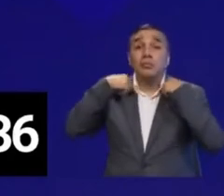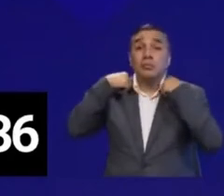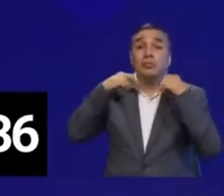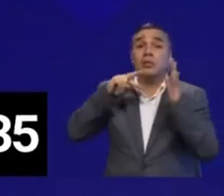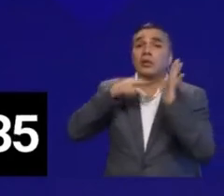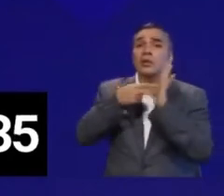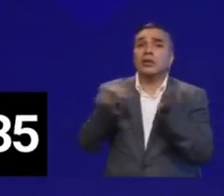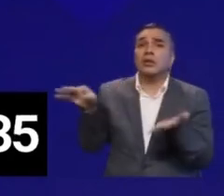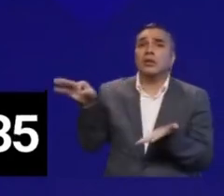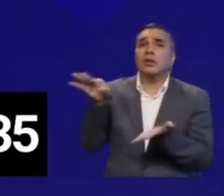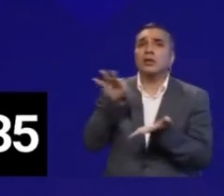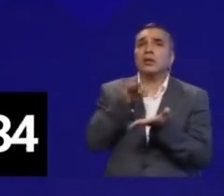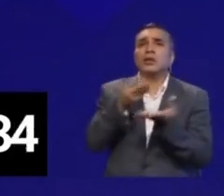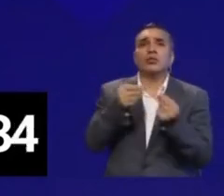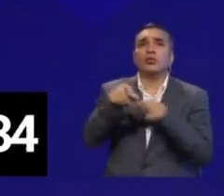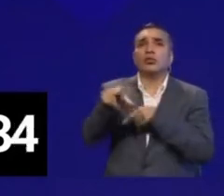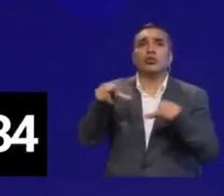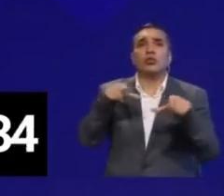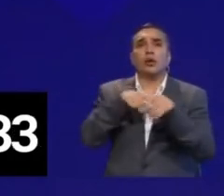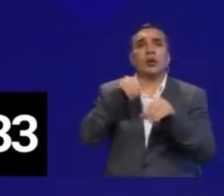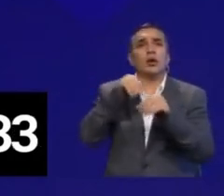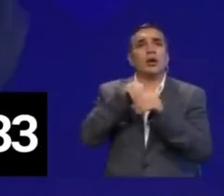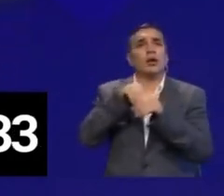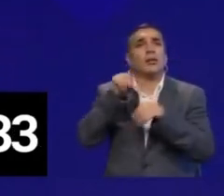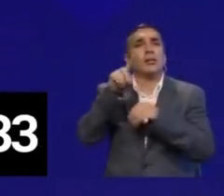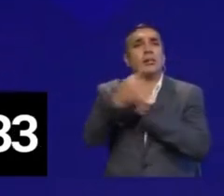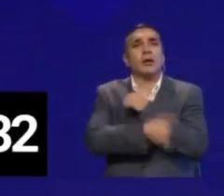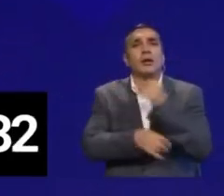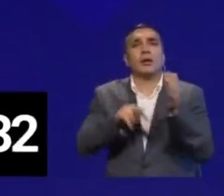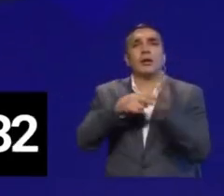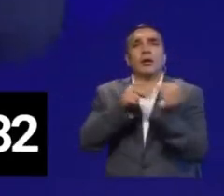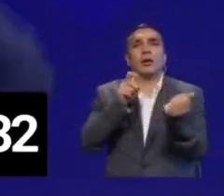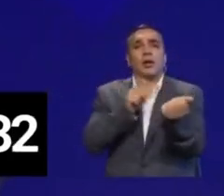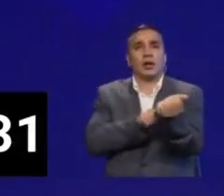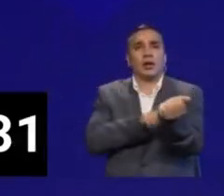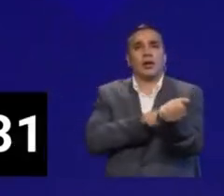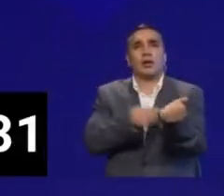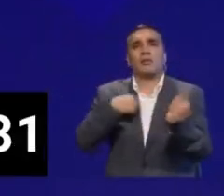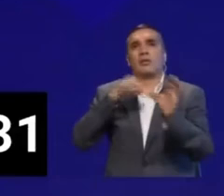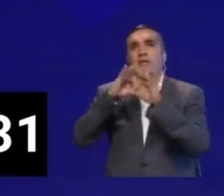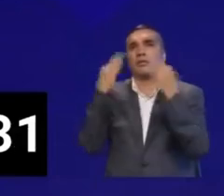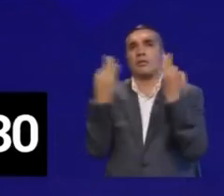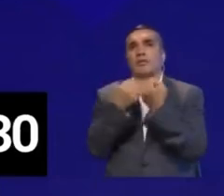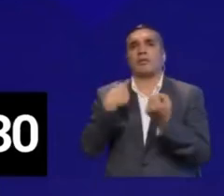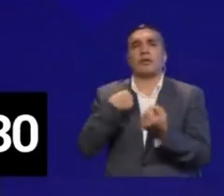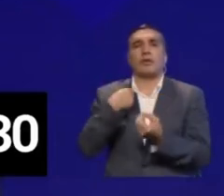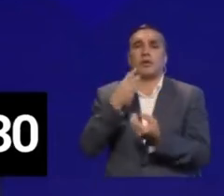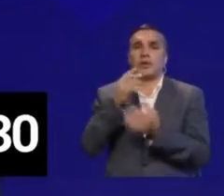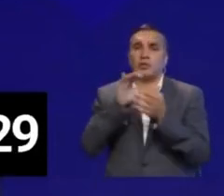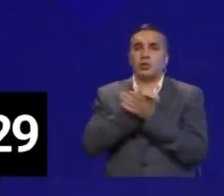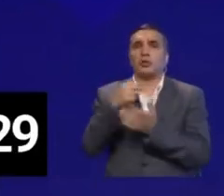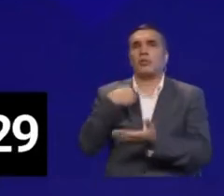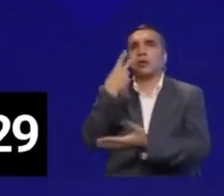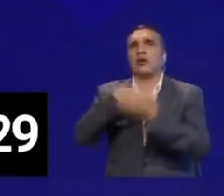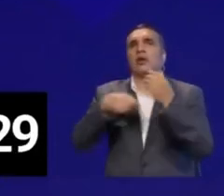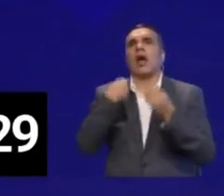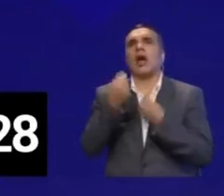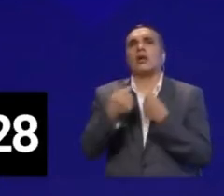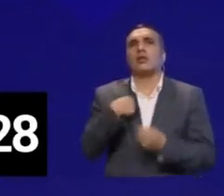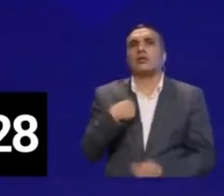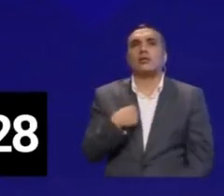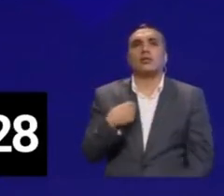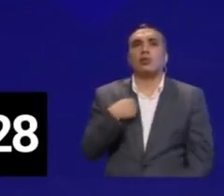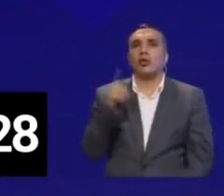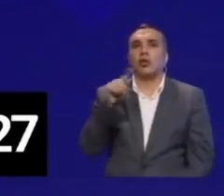representan varios sectores del país, representan seres humanos. El tatuaje, mi familia, mi mujer y mis hijos. Yo solo hago lo siguiente. Yo